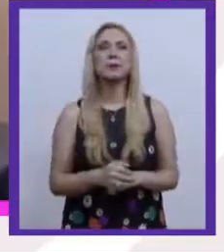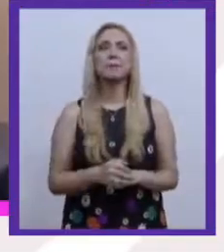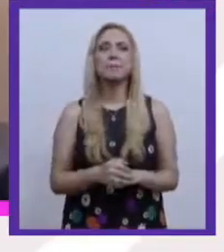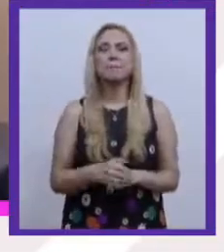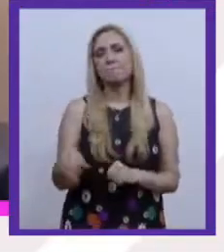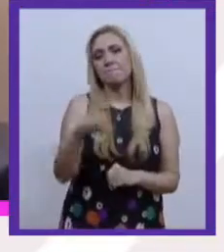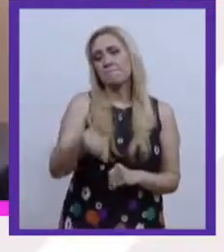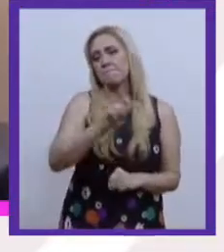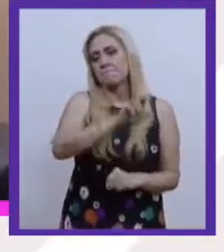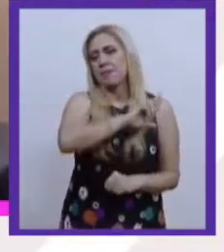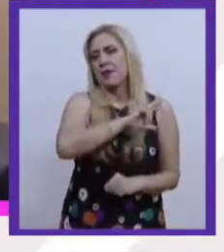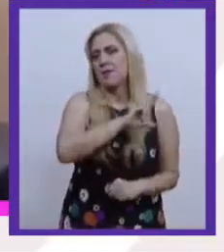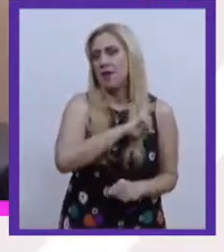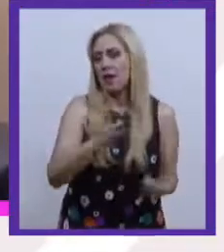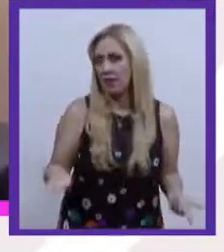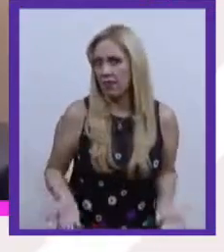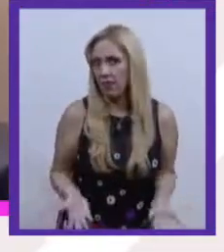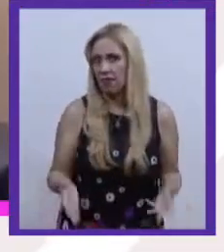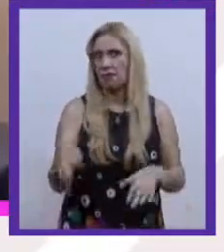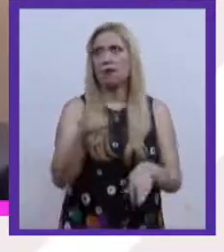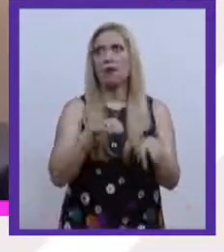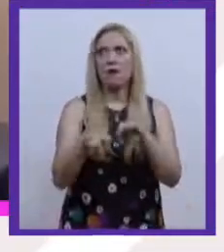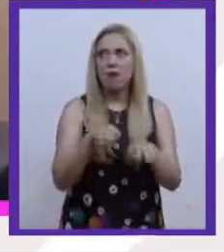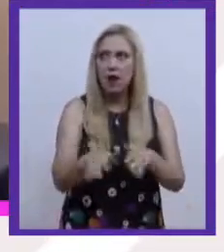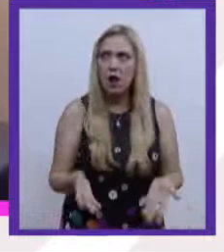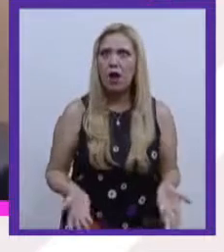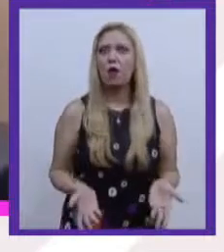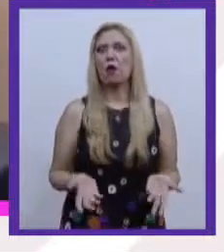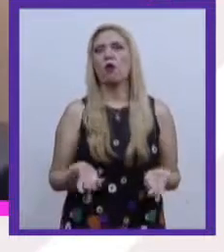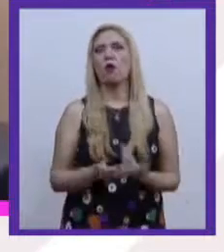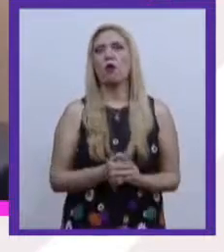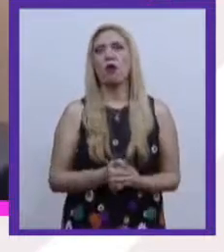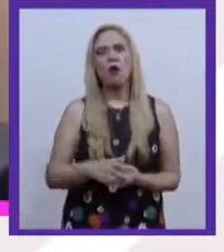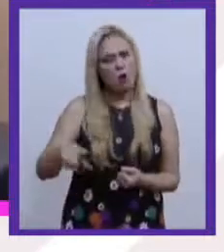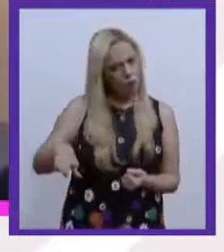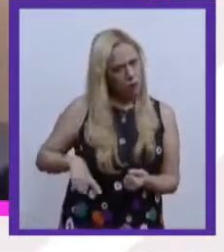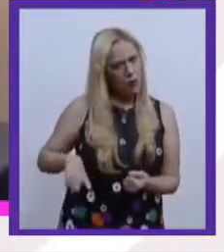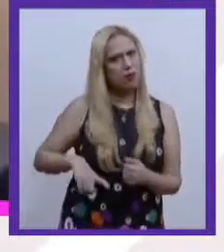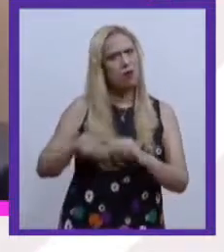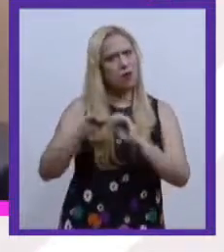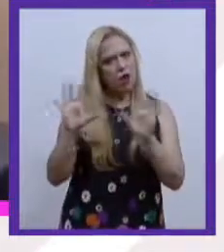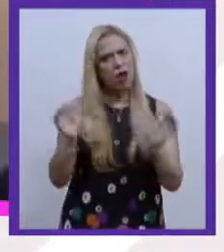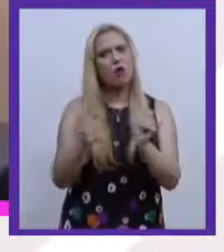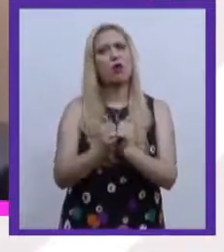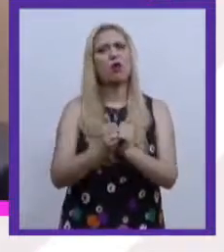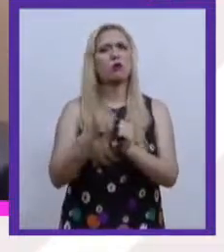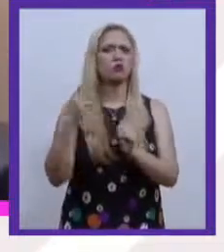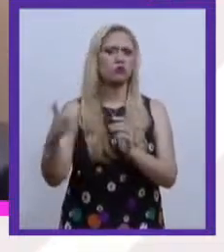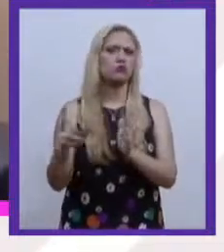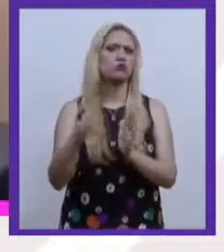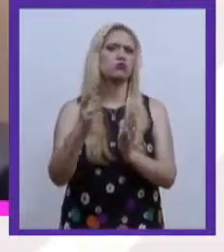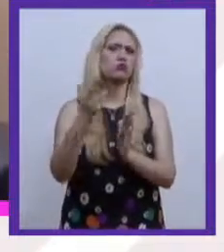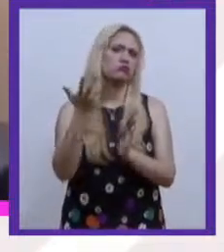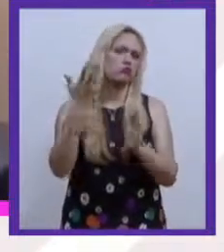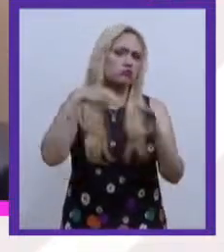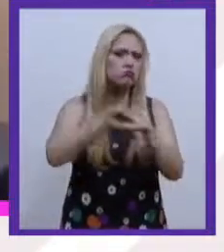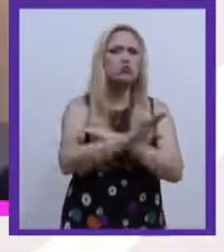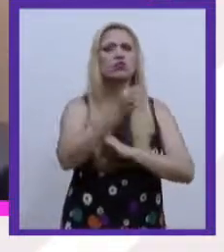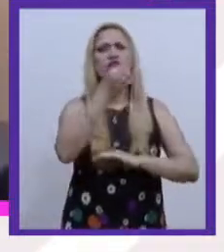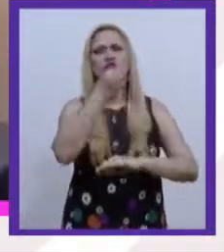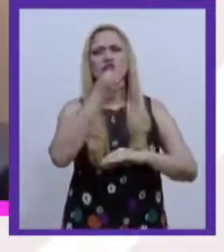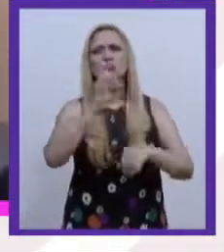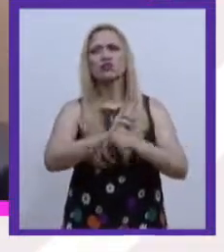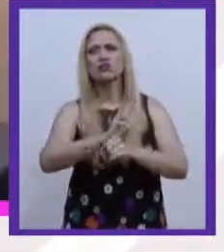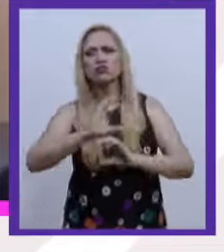iniciativa privada en el trabajo, también por supuesto el gobierno a través de políticas públicas como estancias infantiles, todo el tema